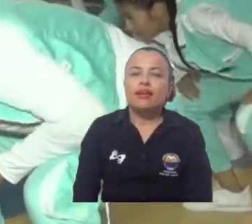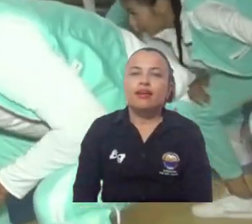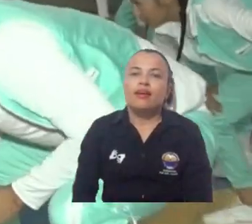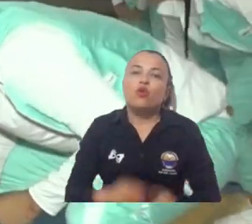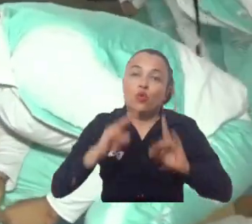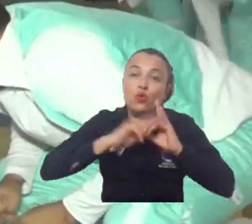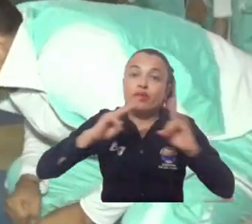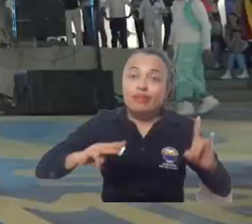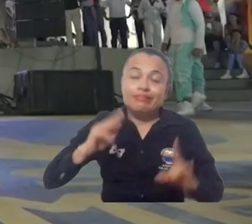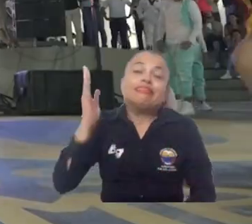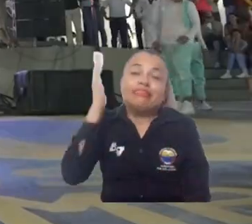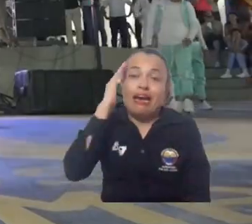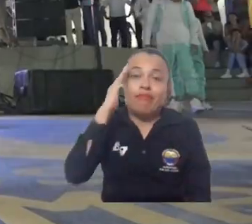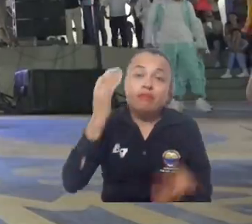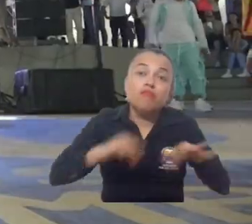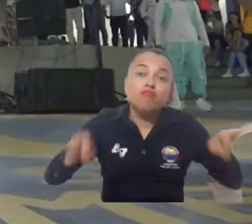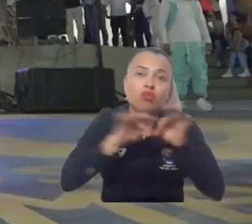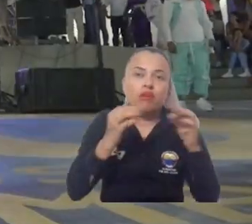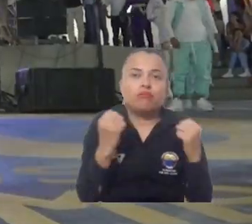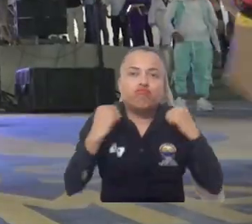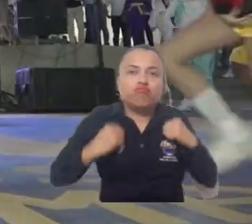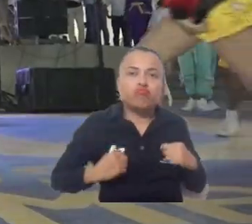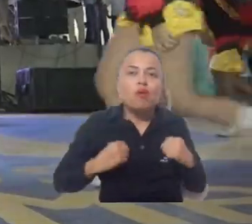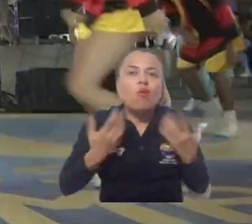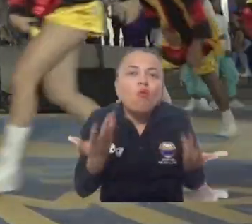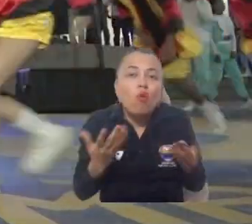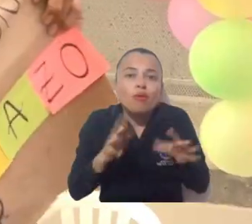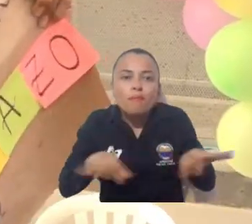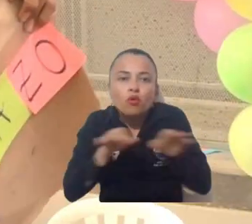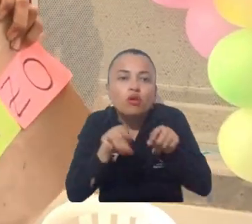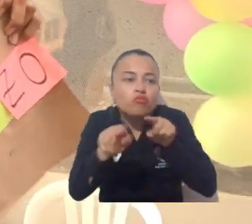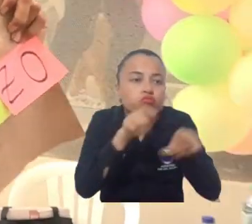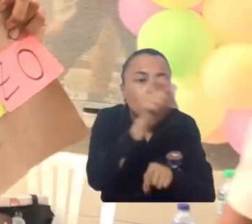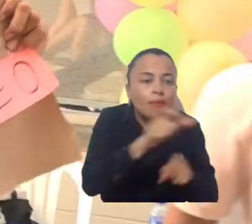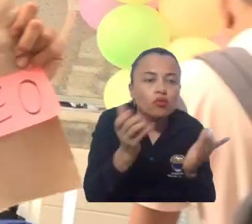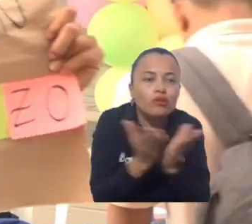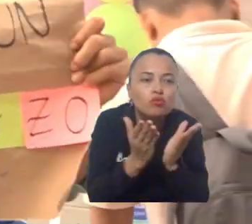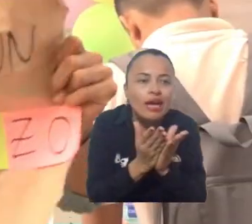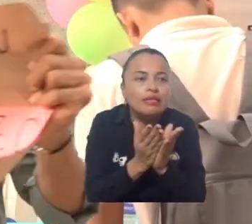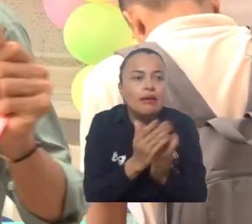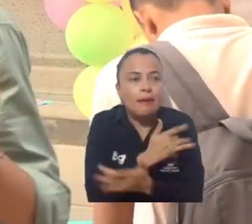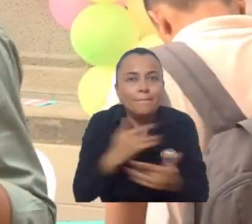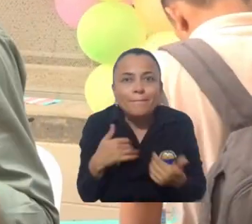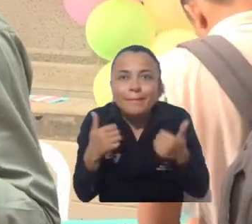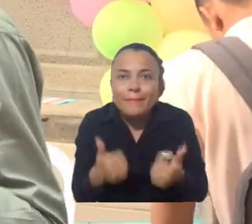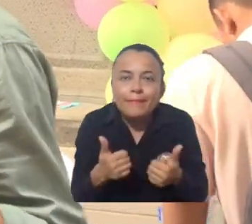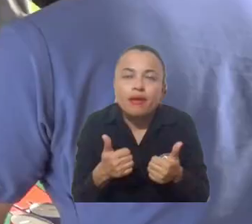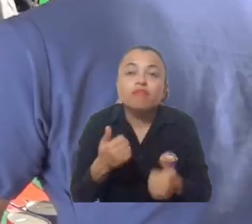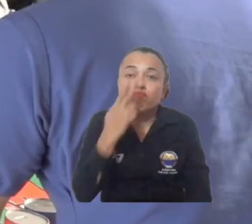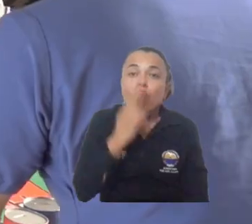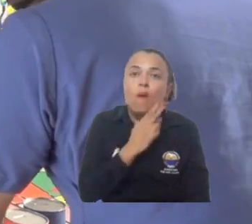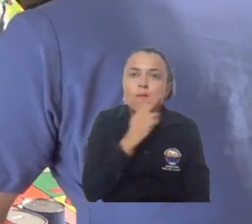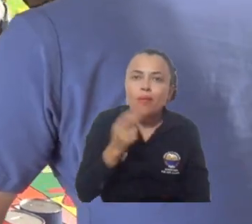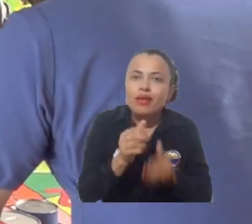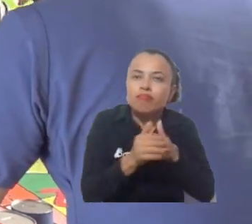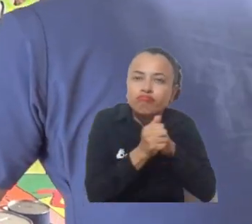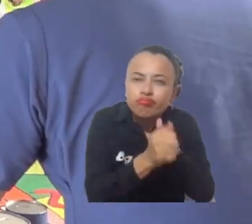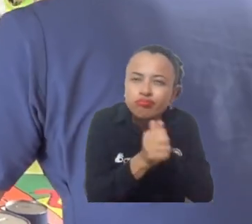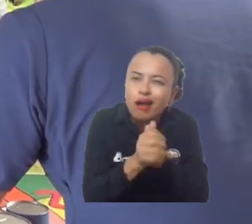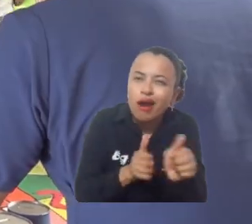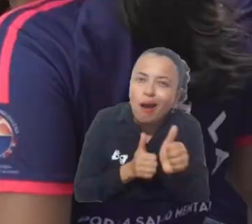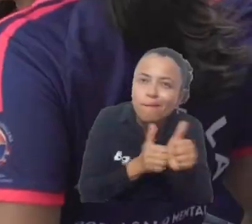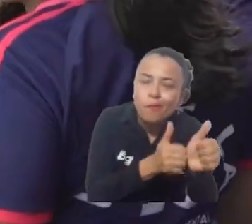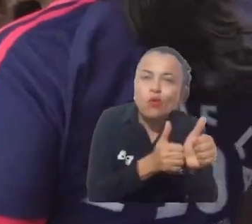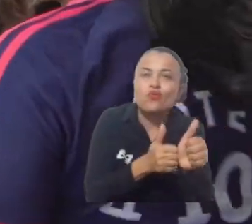la Alma Mater es consciente del rol que cumple en el bienestar de sus estudiantes y por ello está comprometida en orientación y